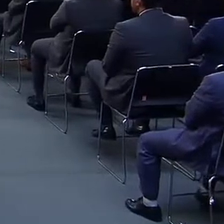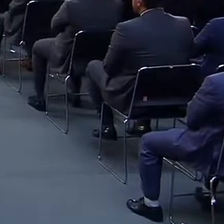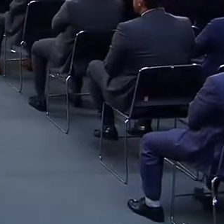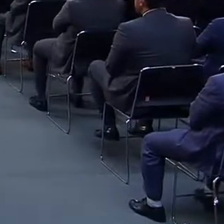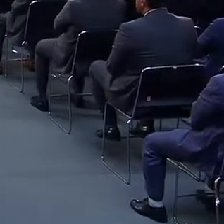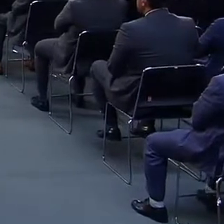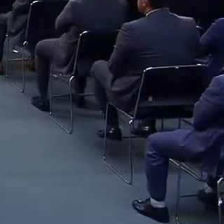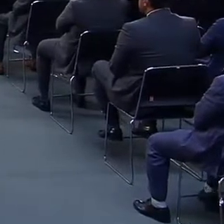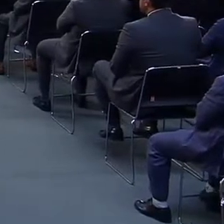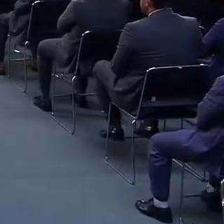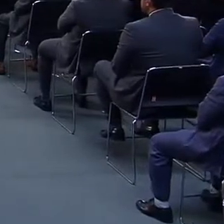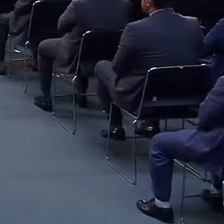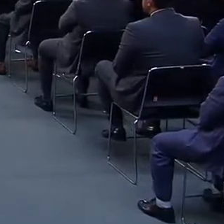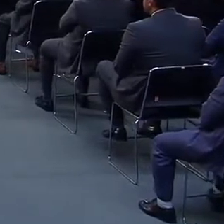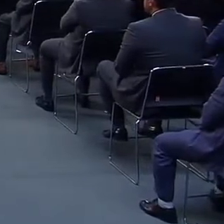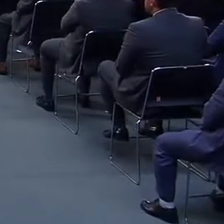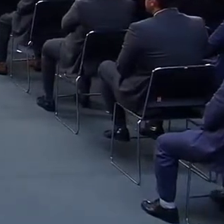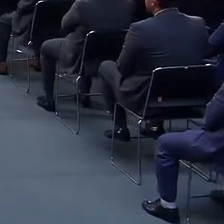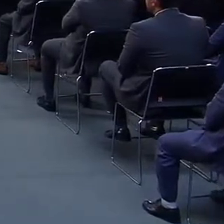saludándote con mucho cariño y afecto.